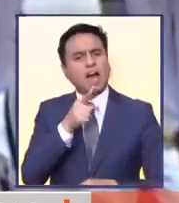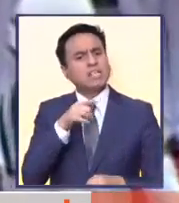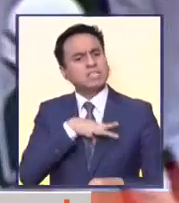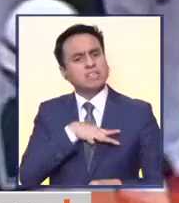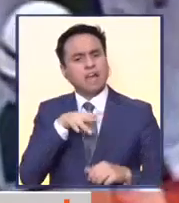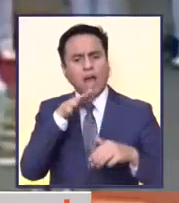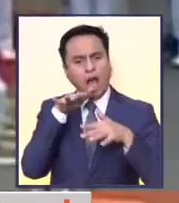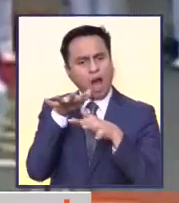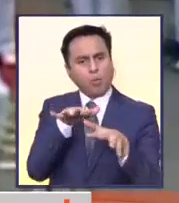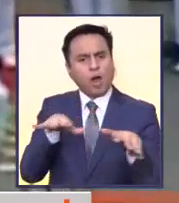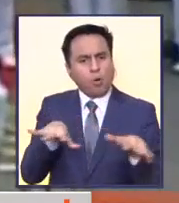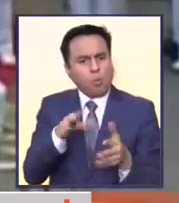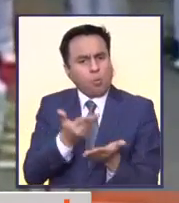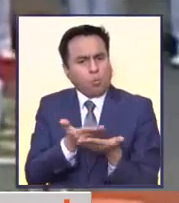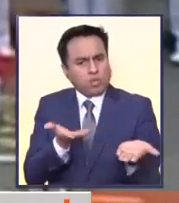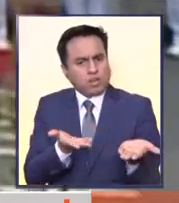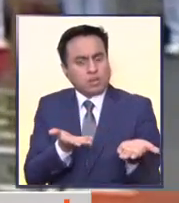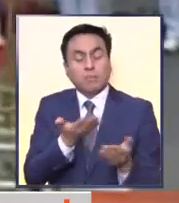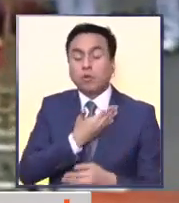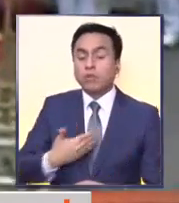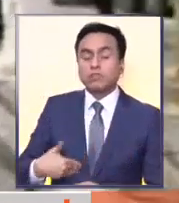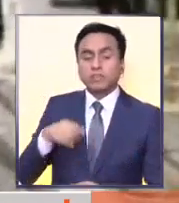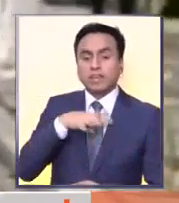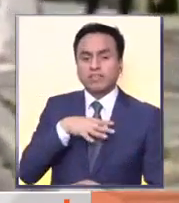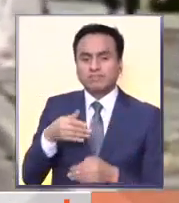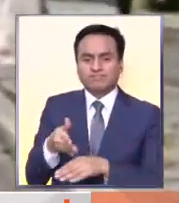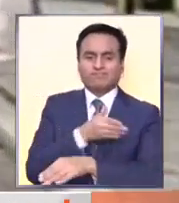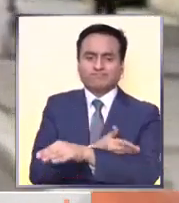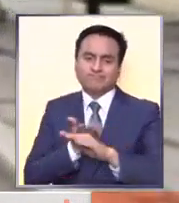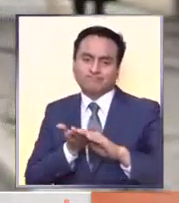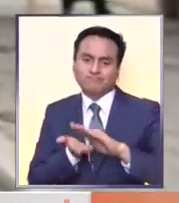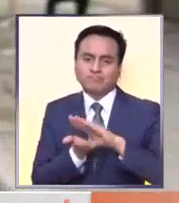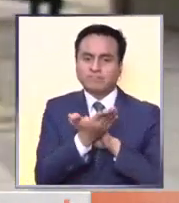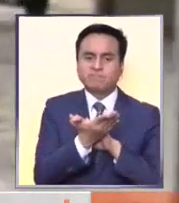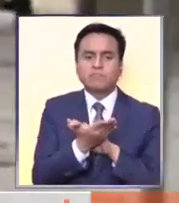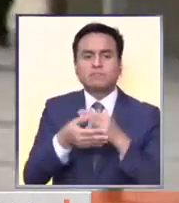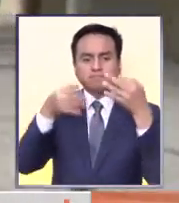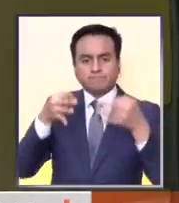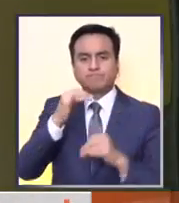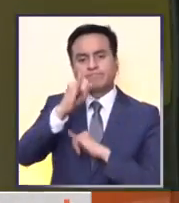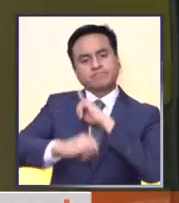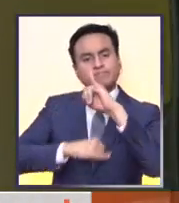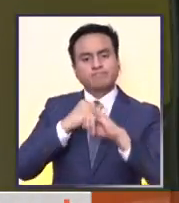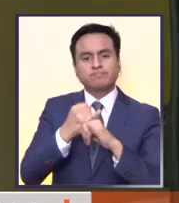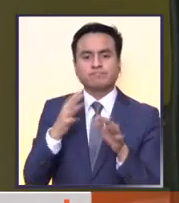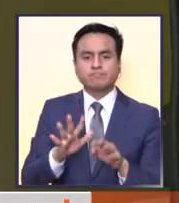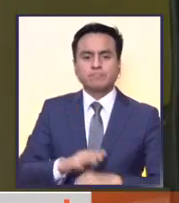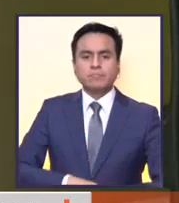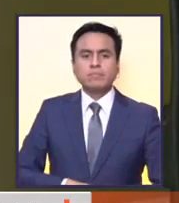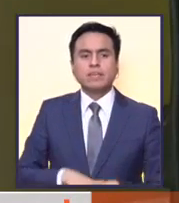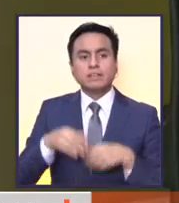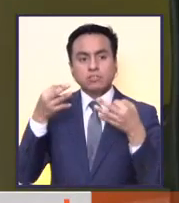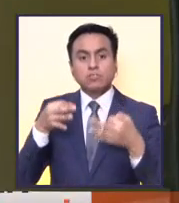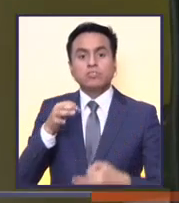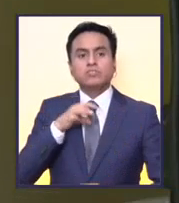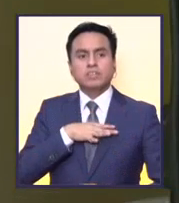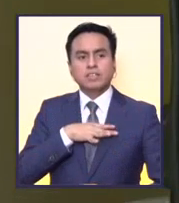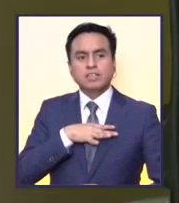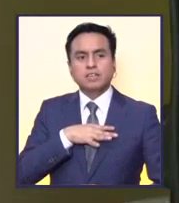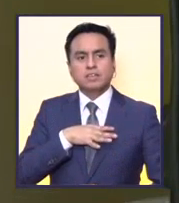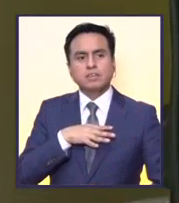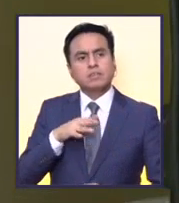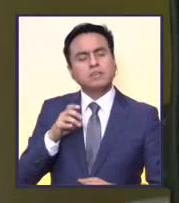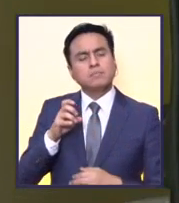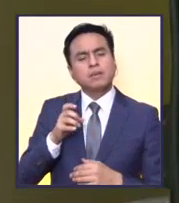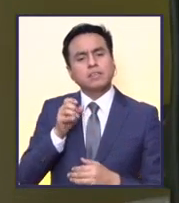de las aguas del río, pero el gobierno chileno se adelantó y concretó el litigio internacional. Ha decidido Chile, por orden mía,